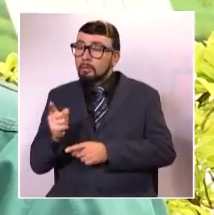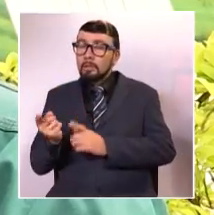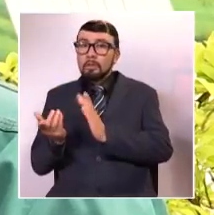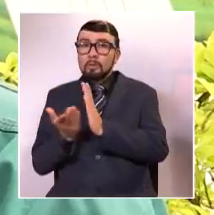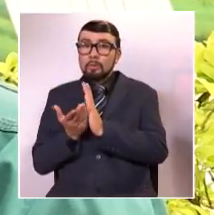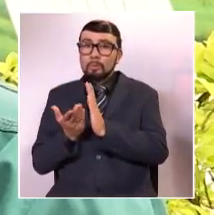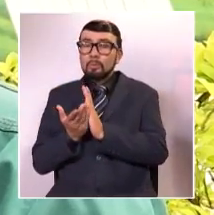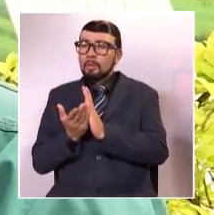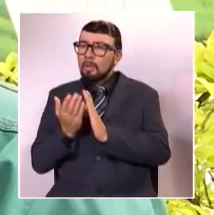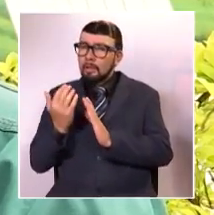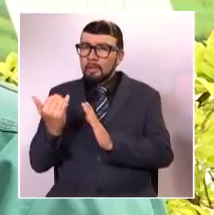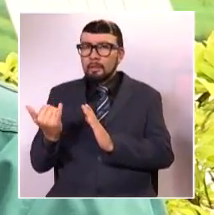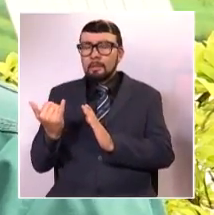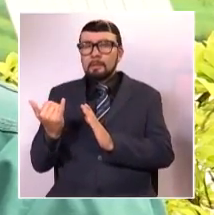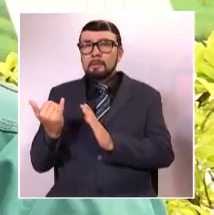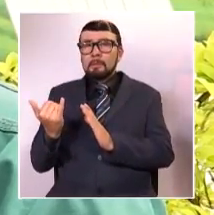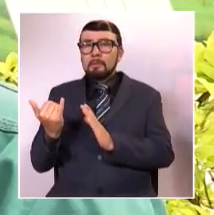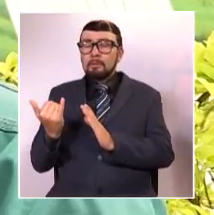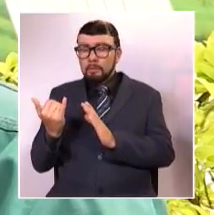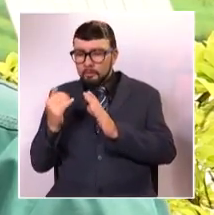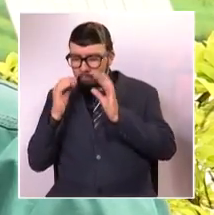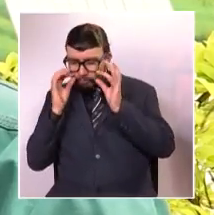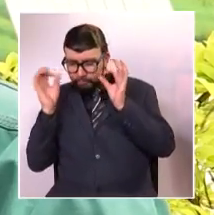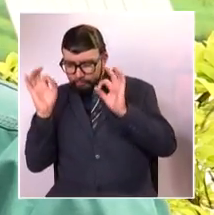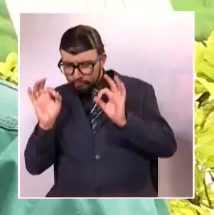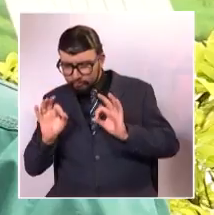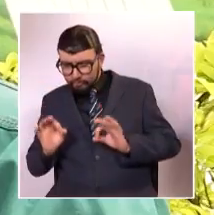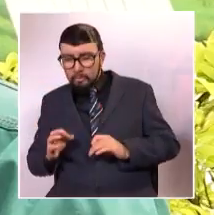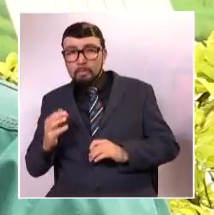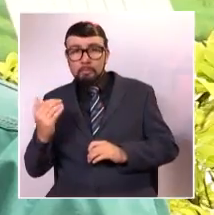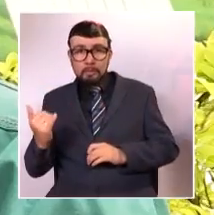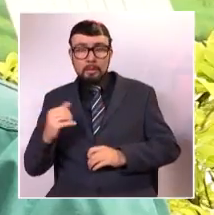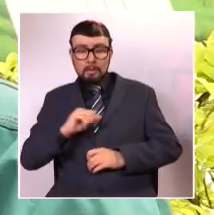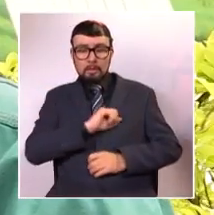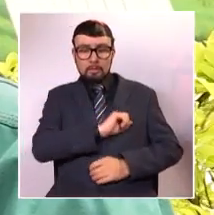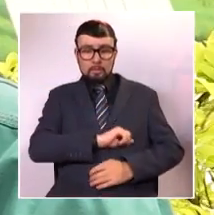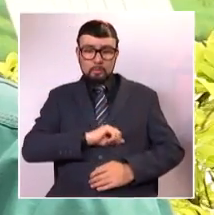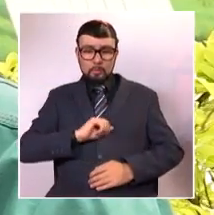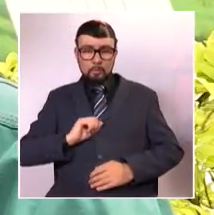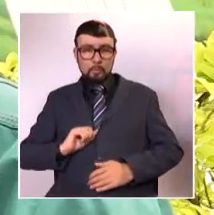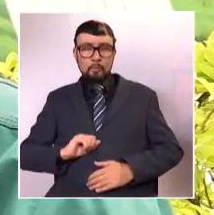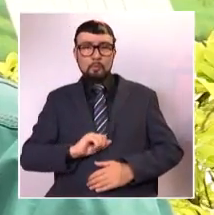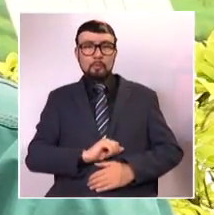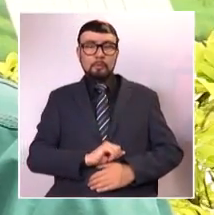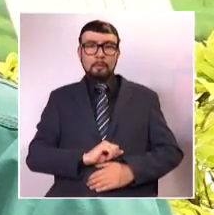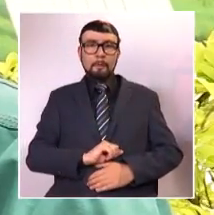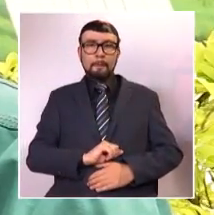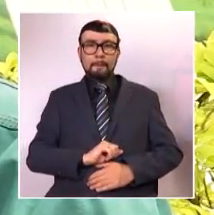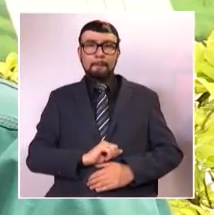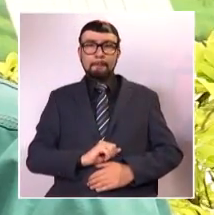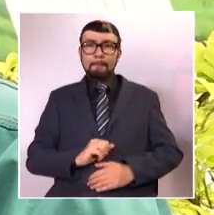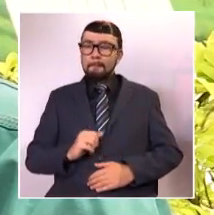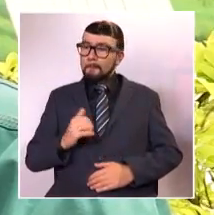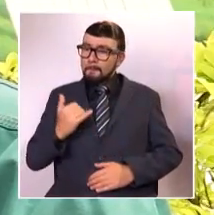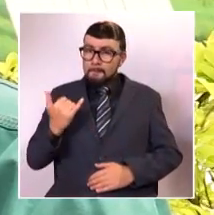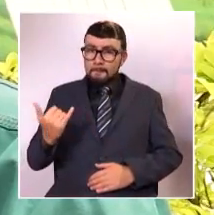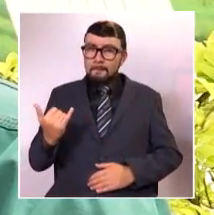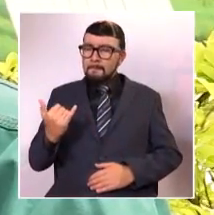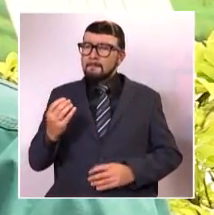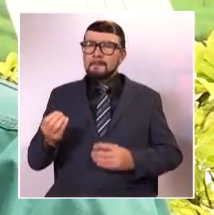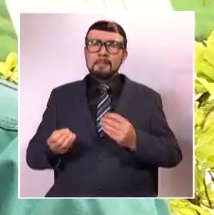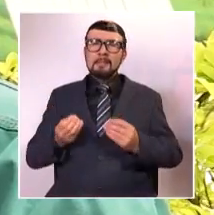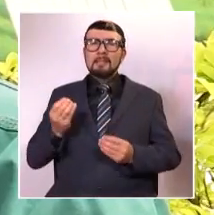patología dirigida por ecografía. Entonces la idea es que darle, digamos,